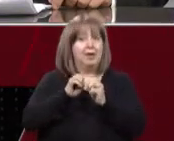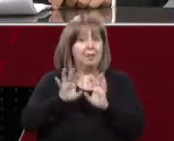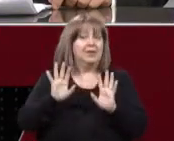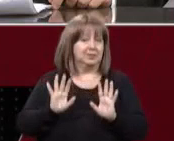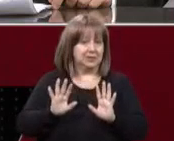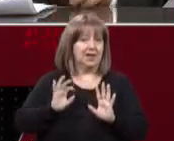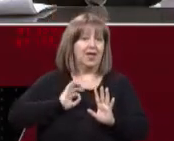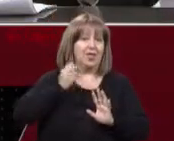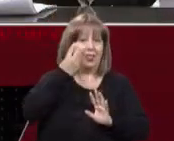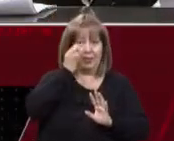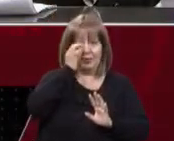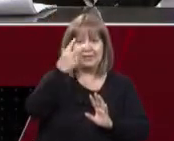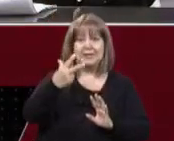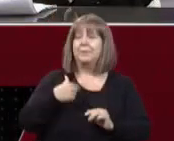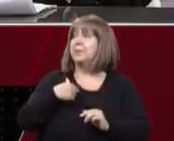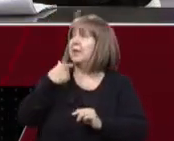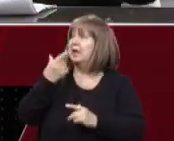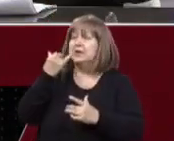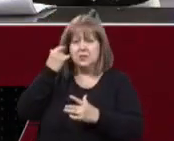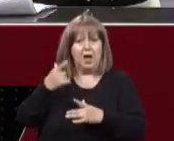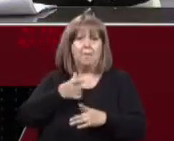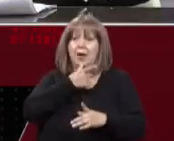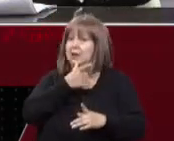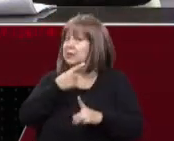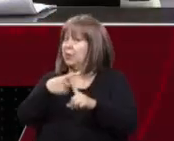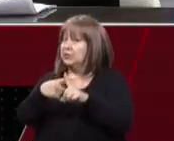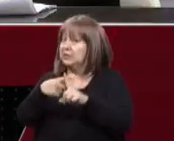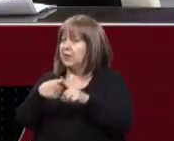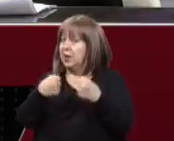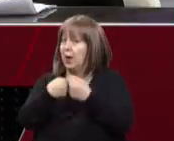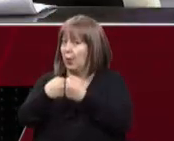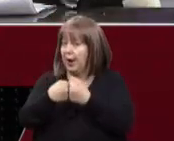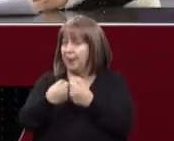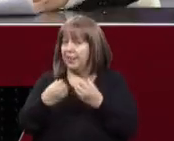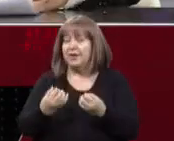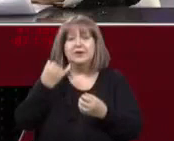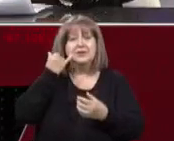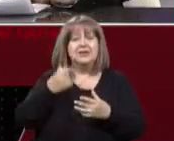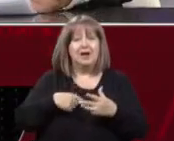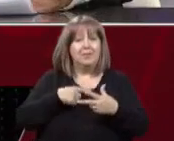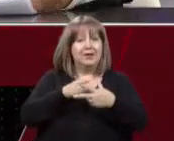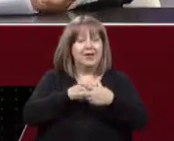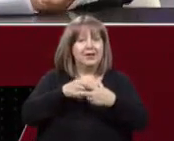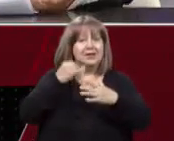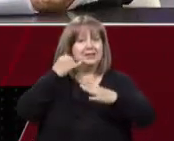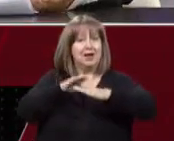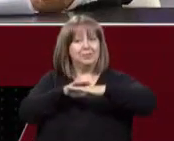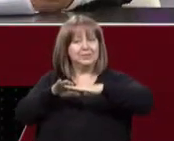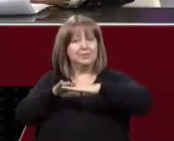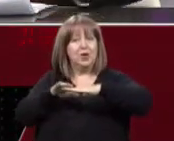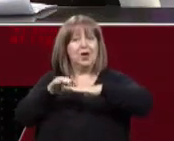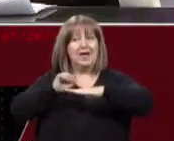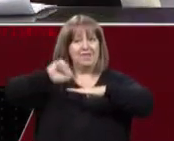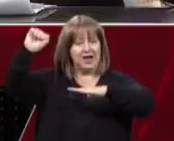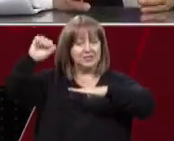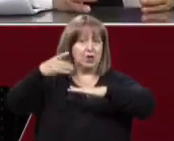ahora, del 2023. Hay que decir, más allá de que es un dato positivo que hayan llegado a un acuerdo, Pablo, que van a cerrar el año por debajo de la línea inflacionaria, ¿no?